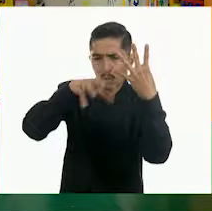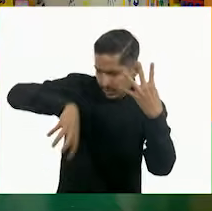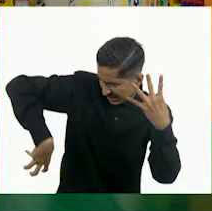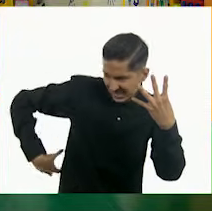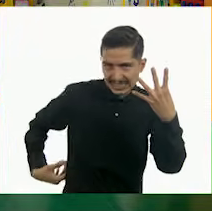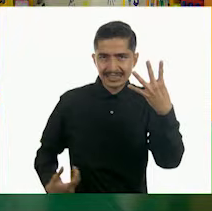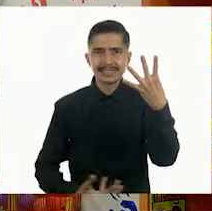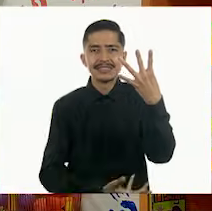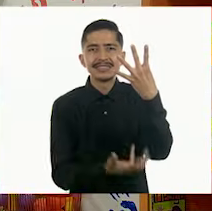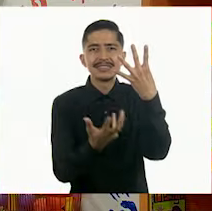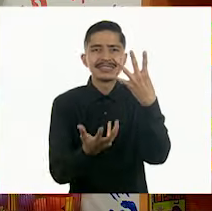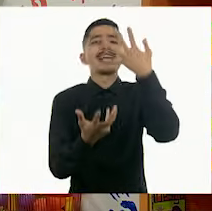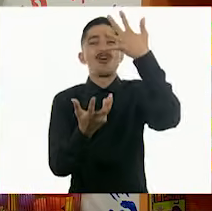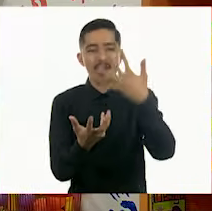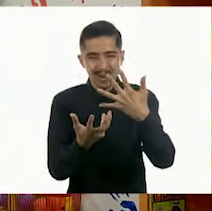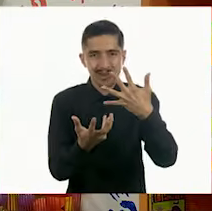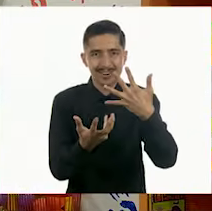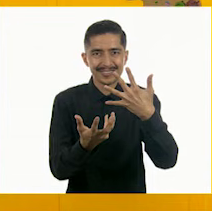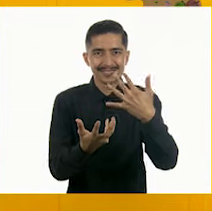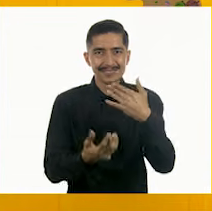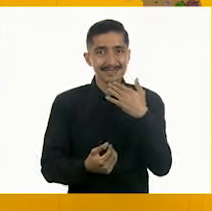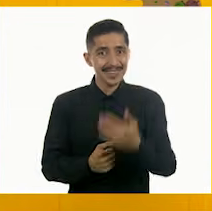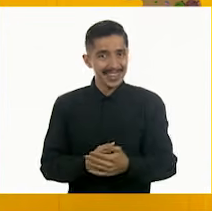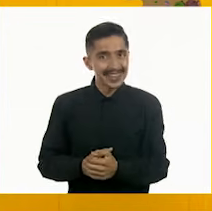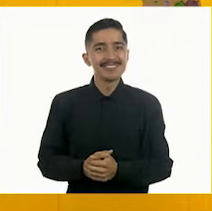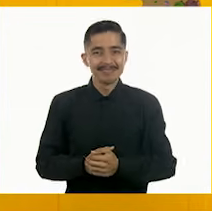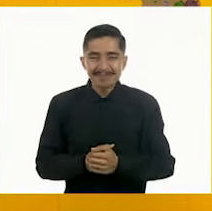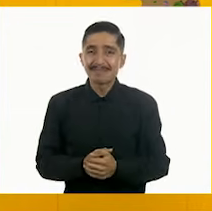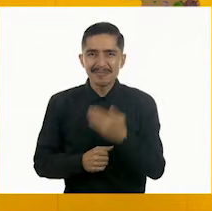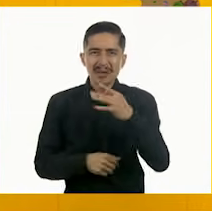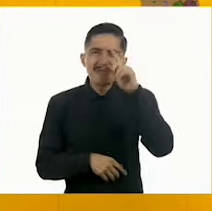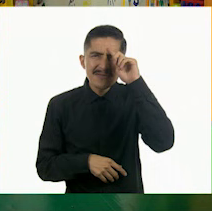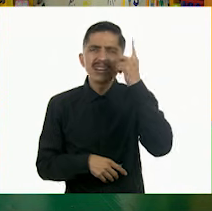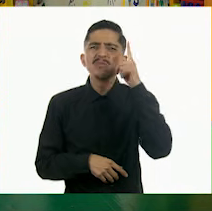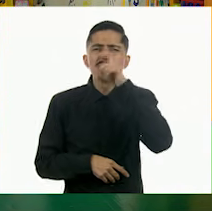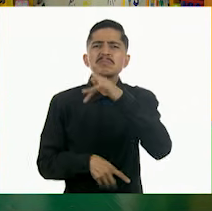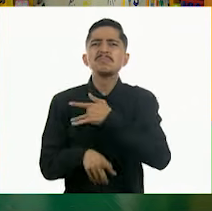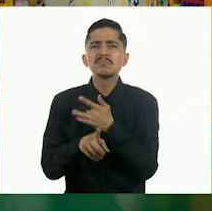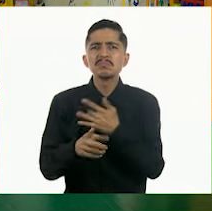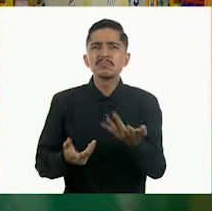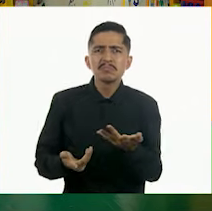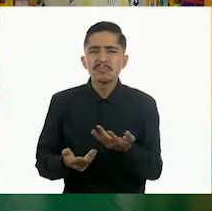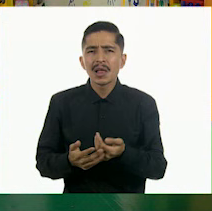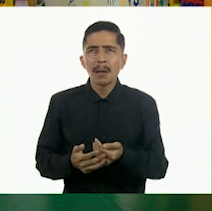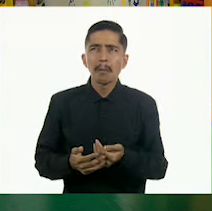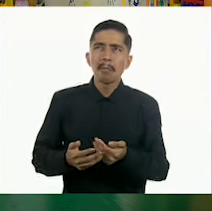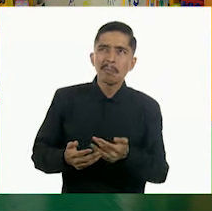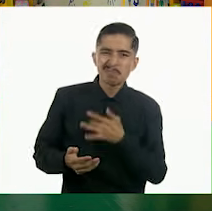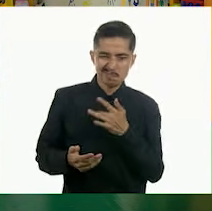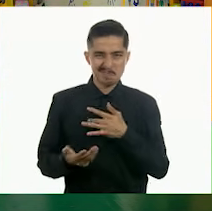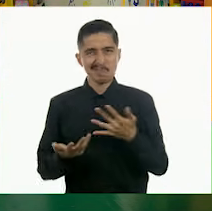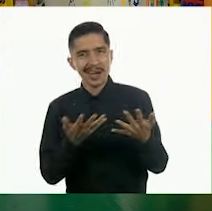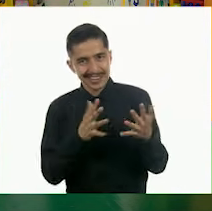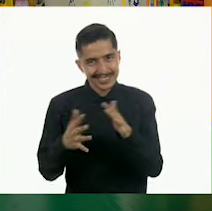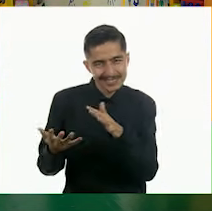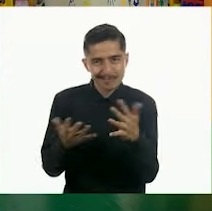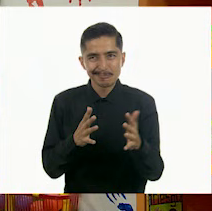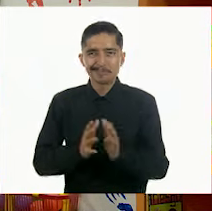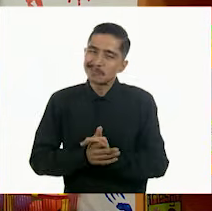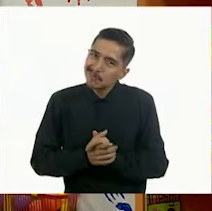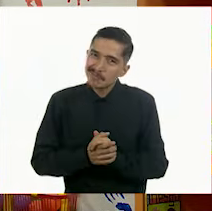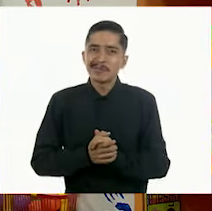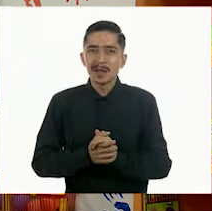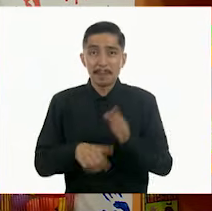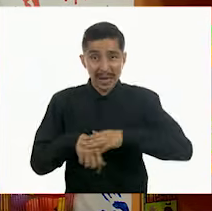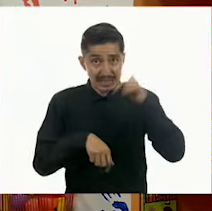cuatro, cinco. Muy bien. ¿Está fácil o está difícil? Está más o menos. Más o menos. ¿Lo hacemos un